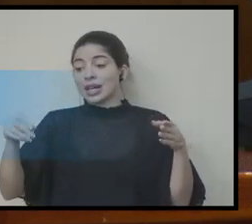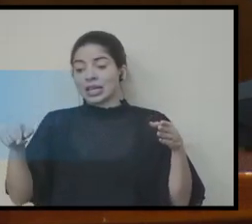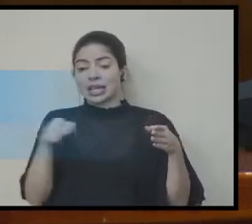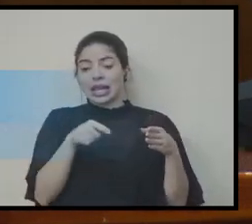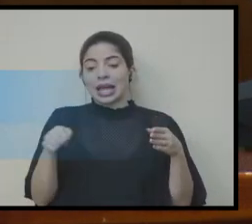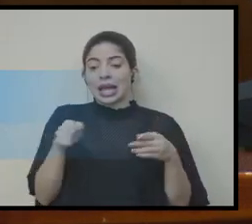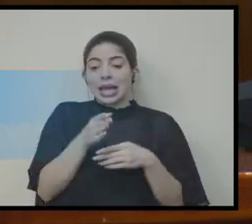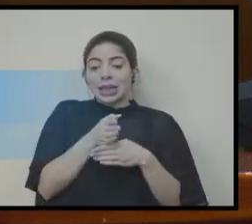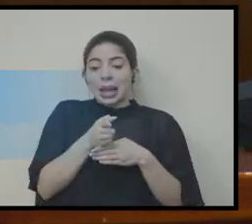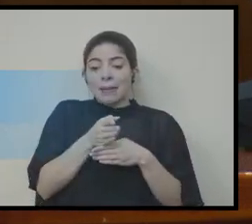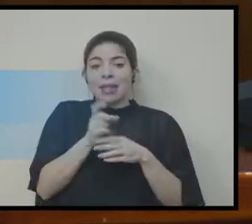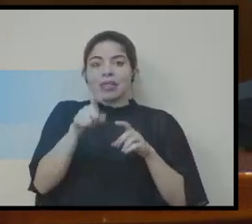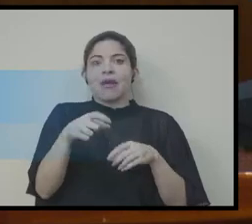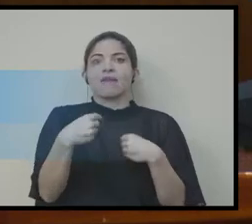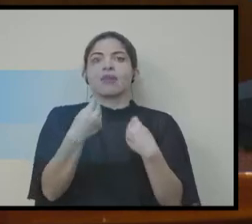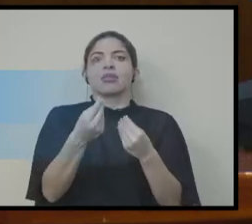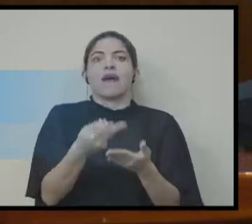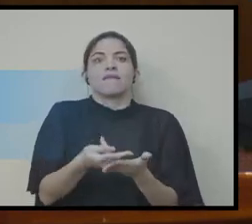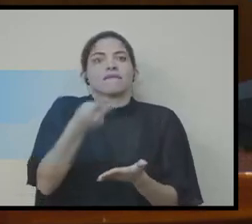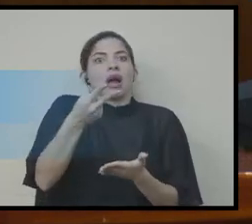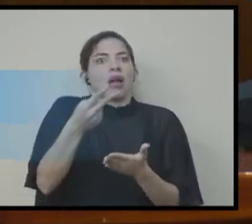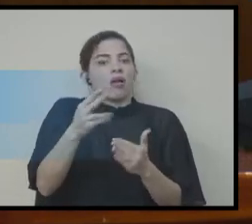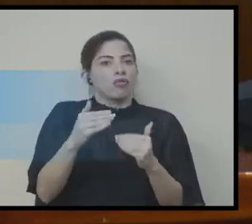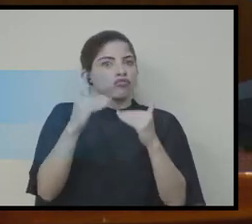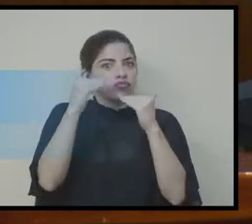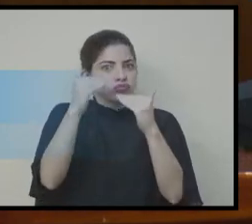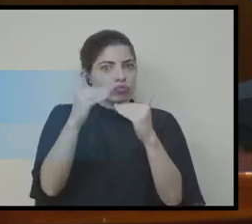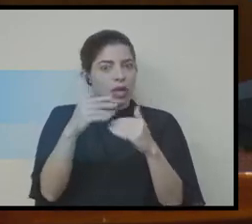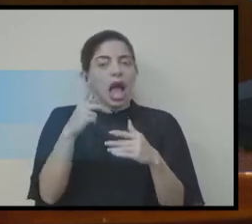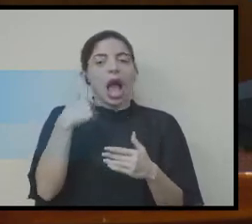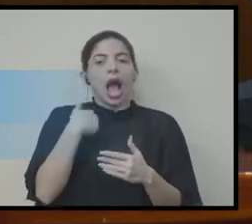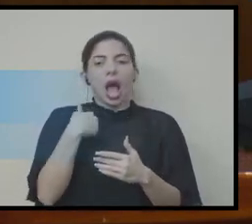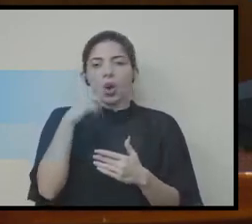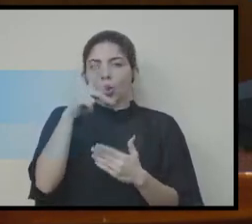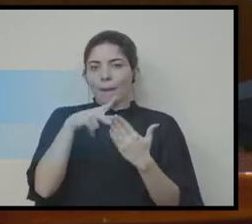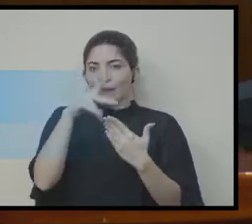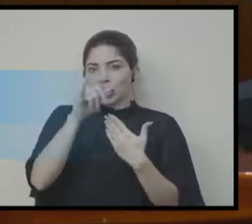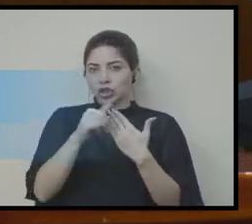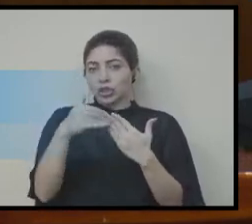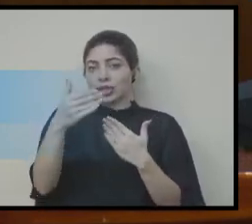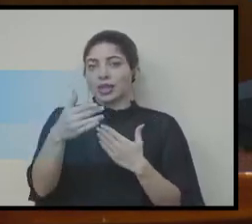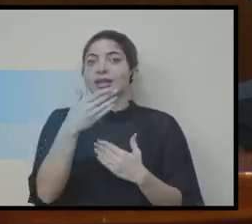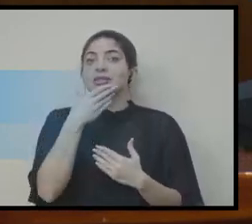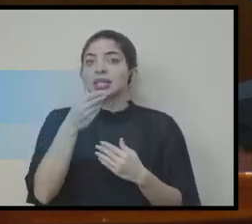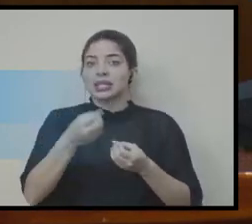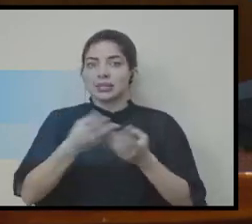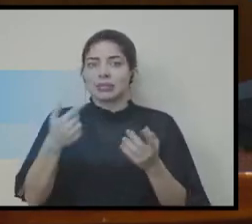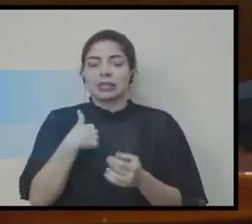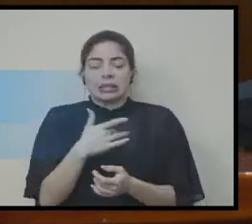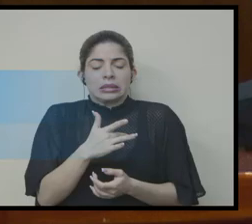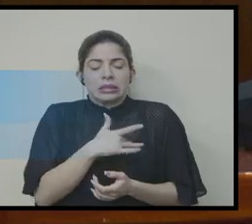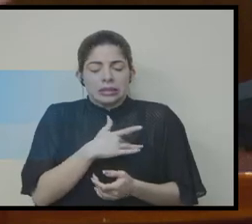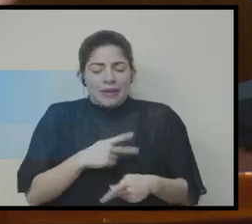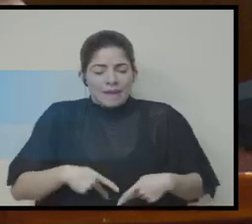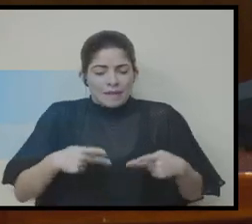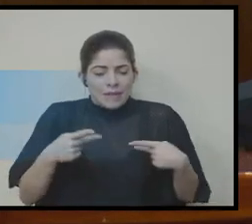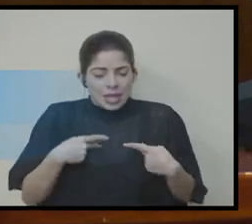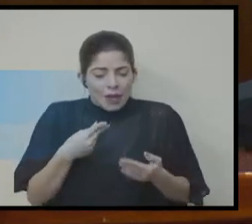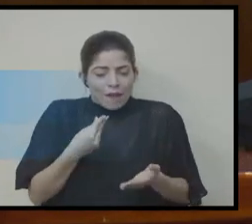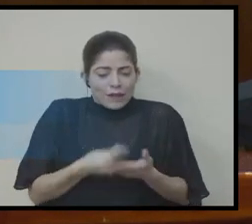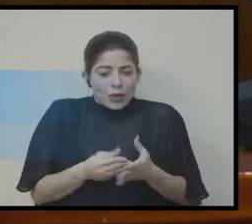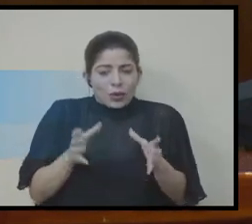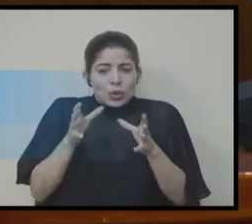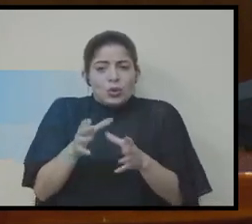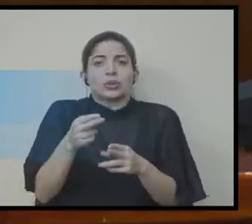agregado. Vamos de cara con un proyecto que vamos a lanzar en diciembre, que le hemos metido alma, vida, corazón, cuerpo, recursos y todo, que es